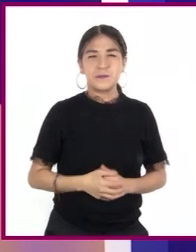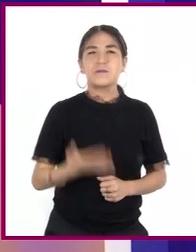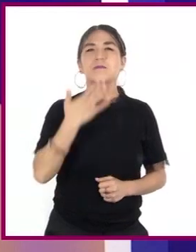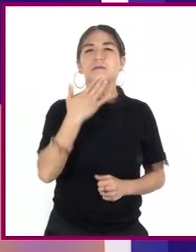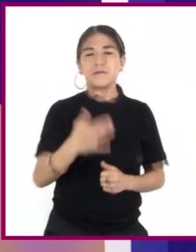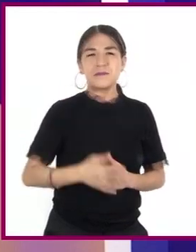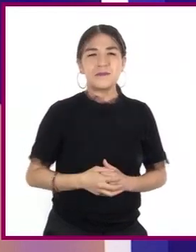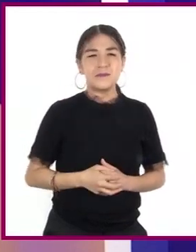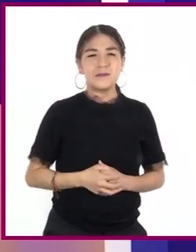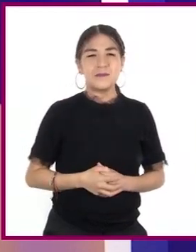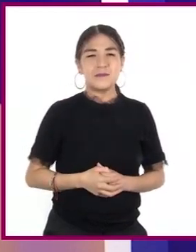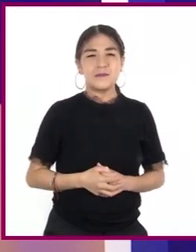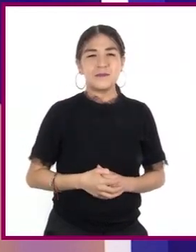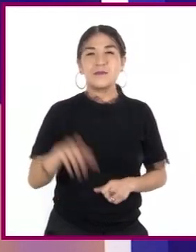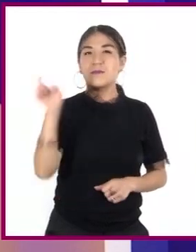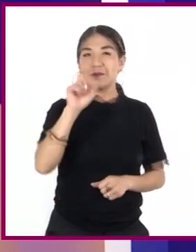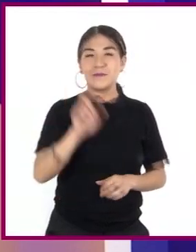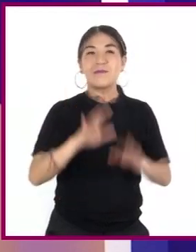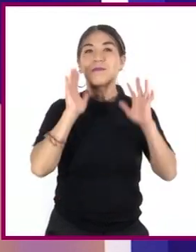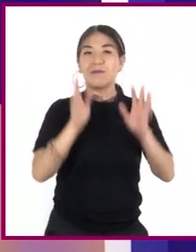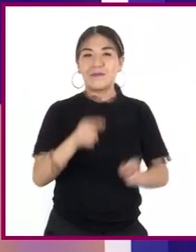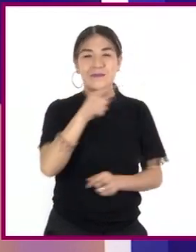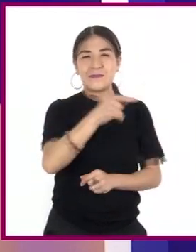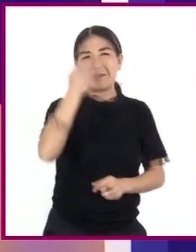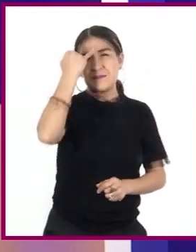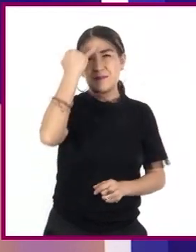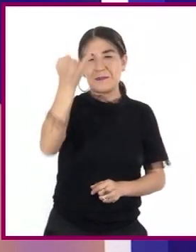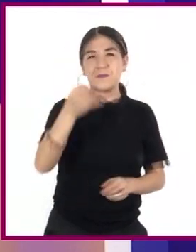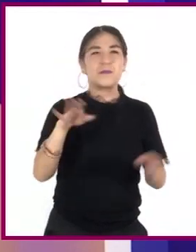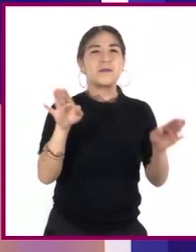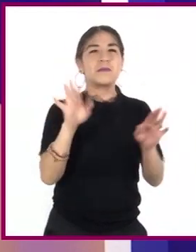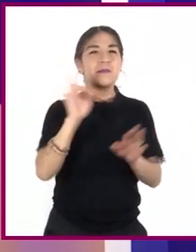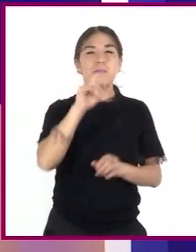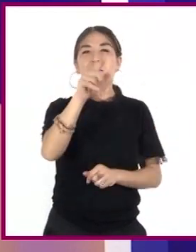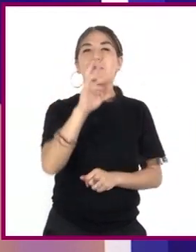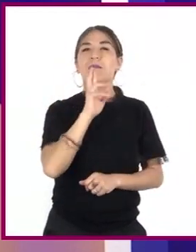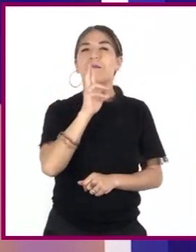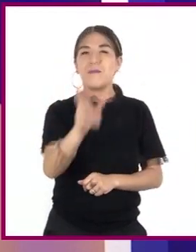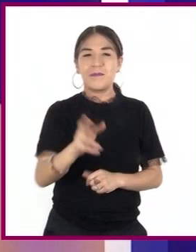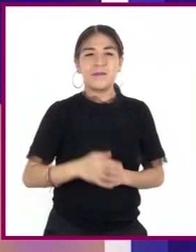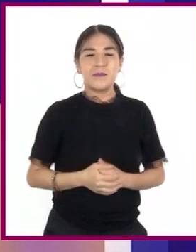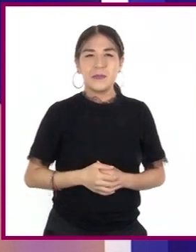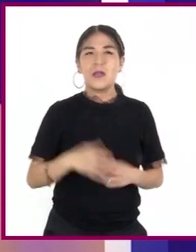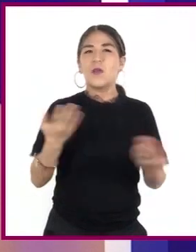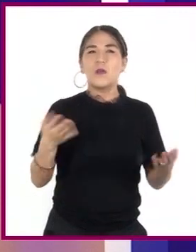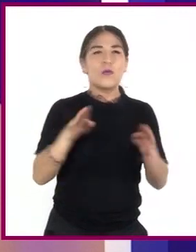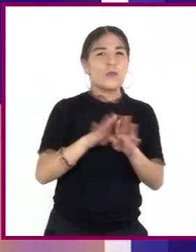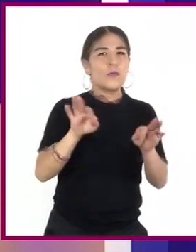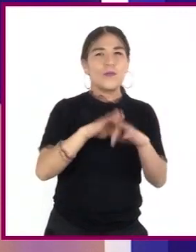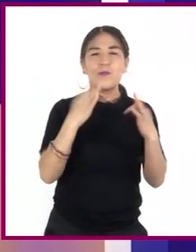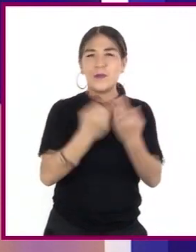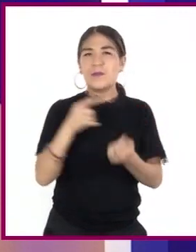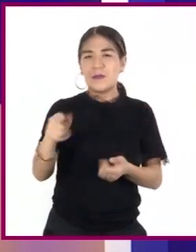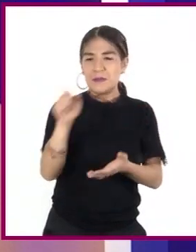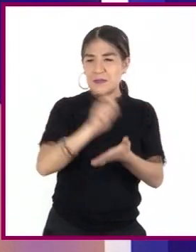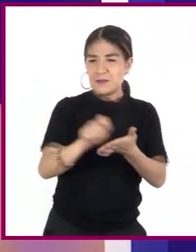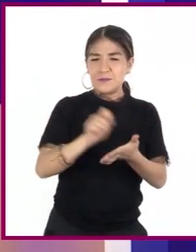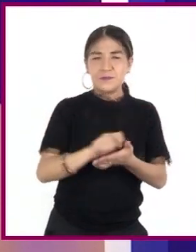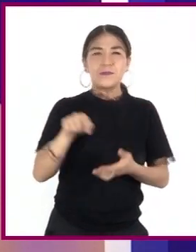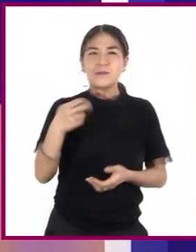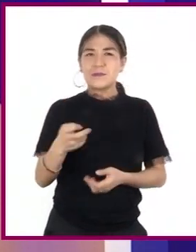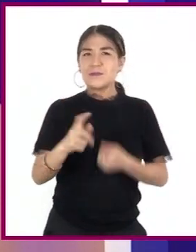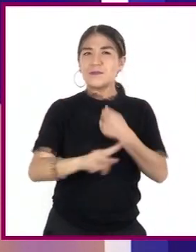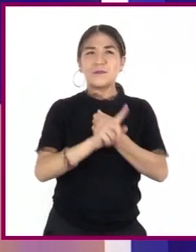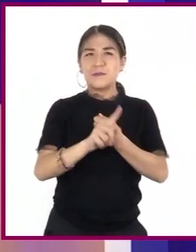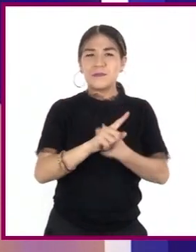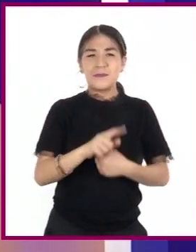Bien, una vez que tenemos alguna idea del posible resultado y de la manera como resolveremos este